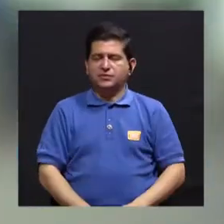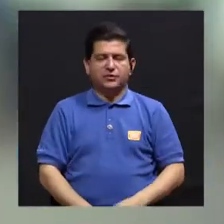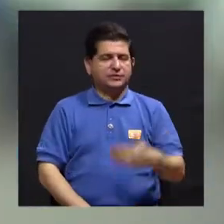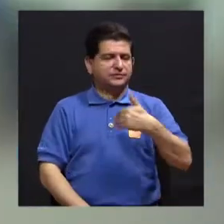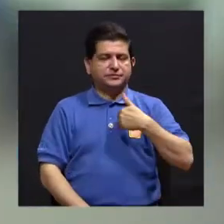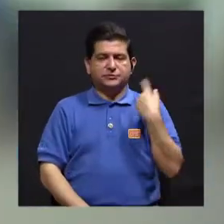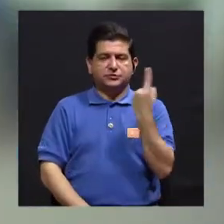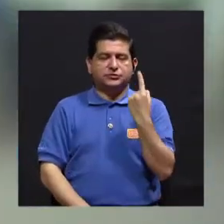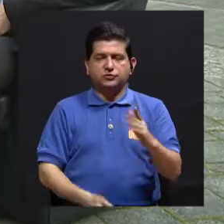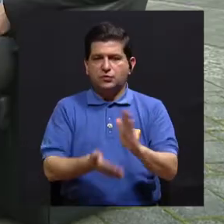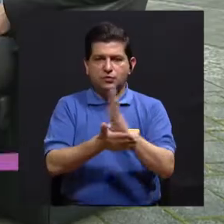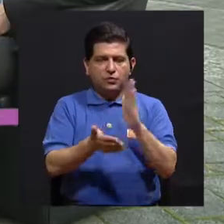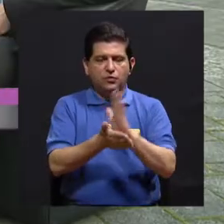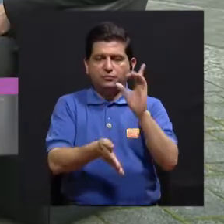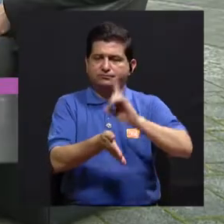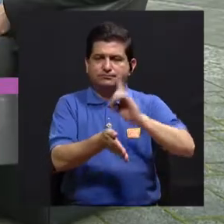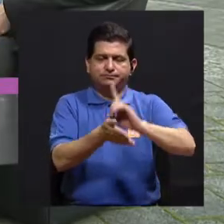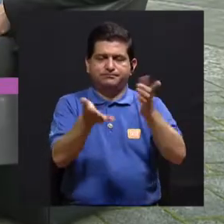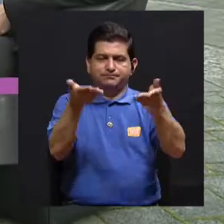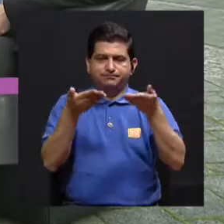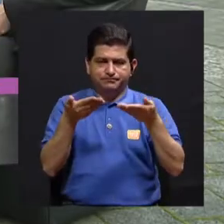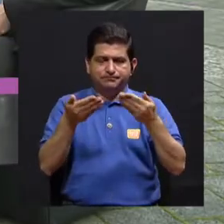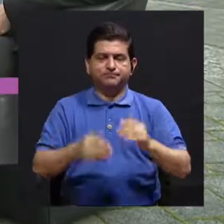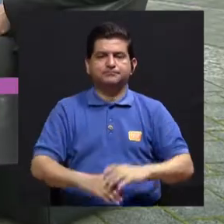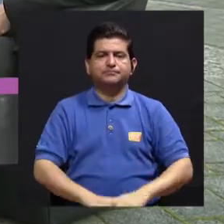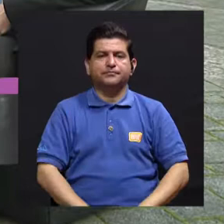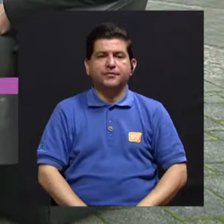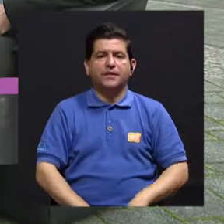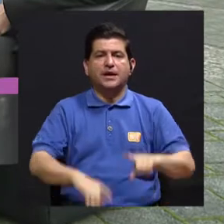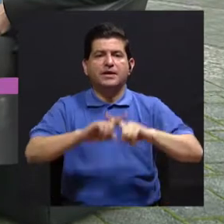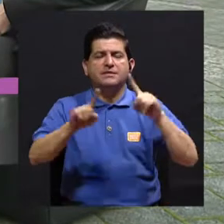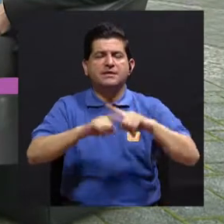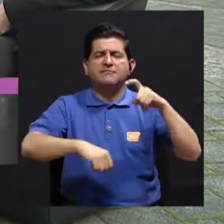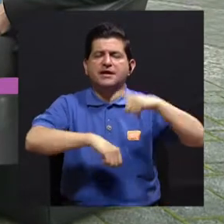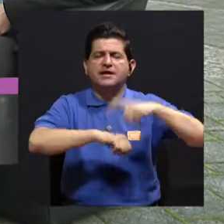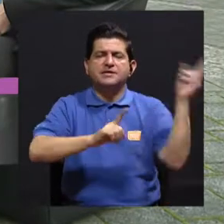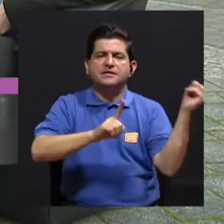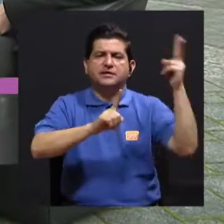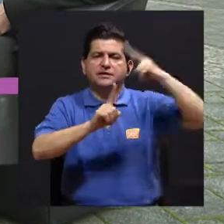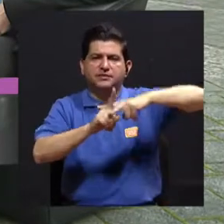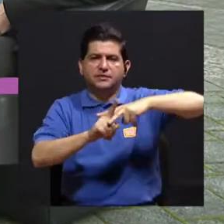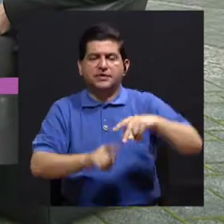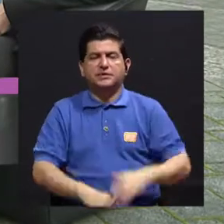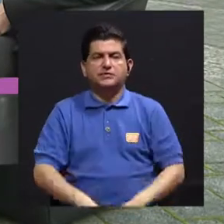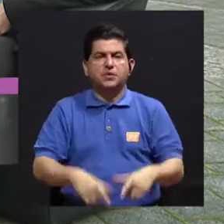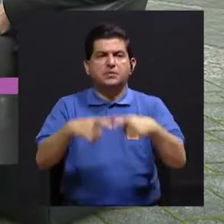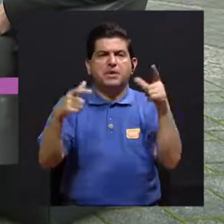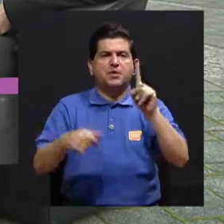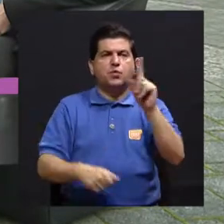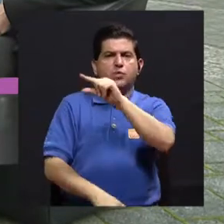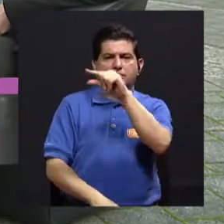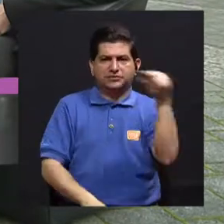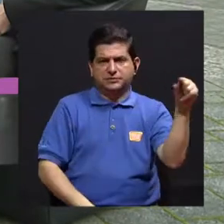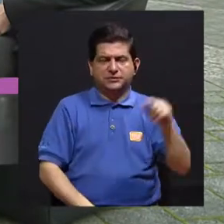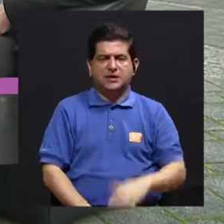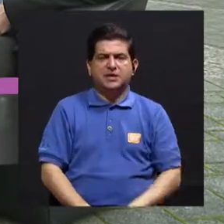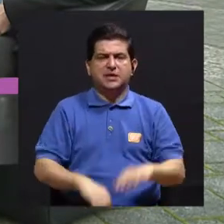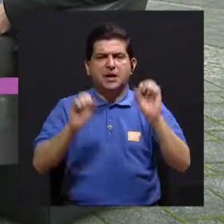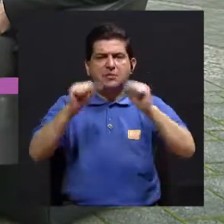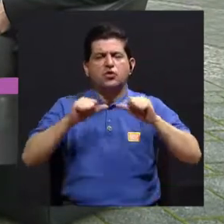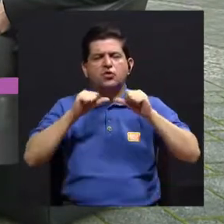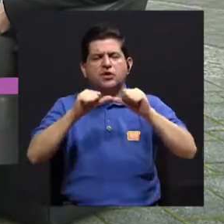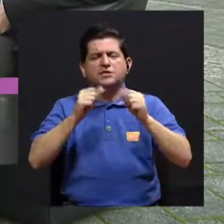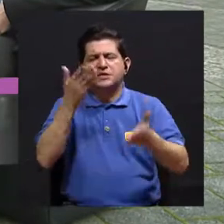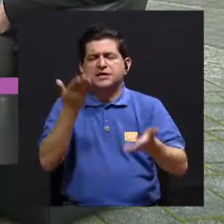sin receta médica. Y pues tiene diferentes tiempos de aplicación, mayoritariamente es una semana,